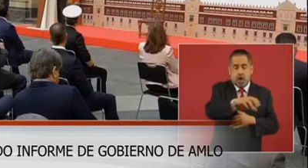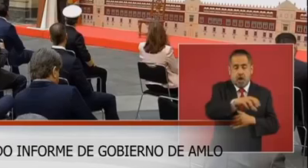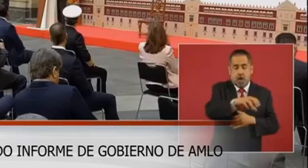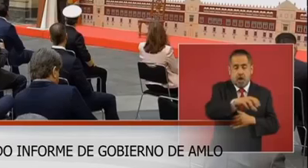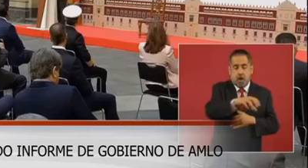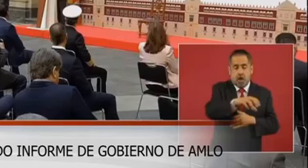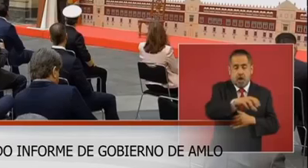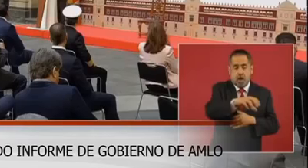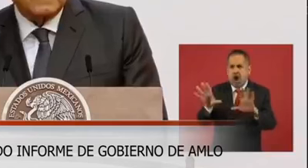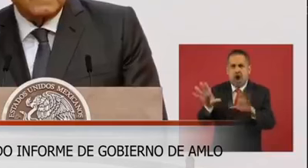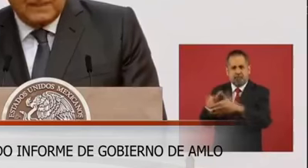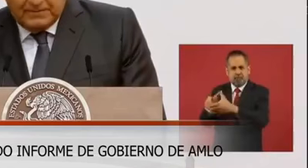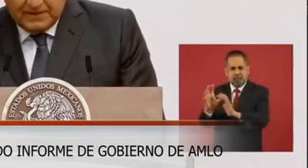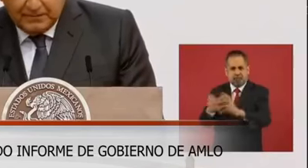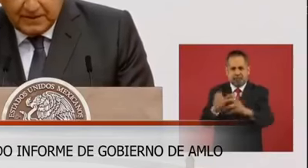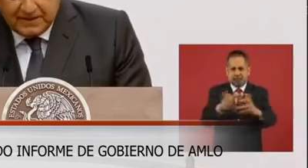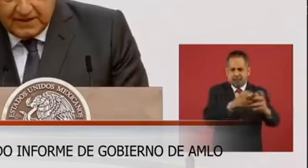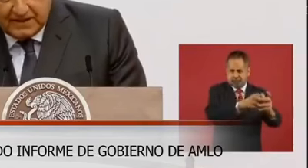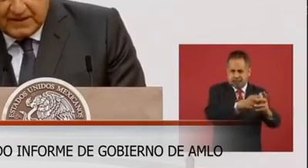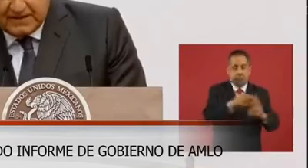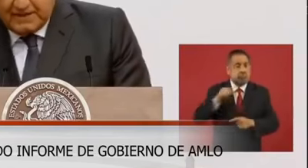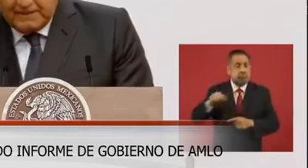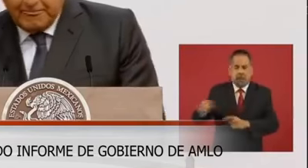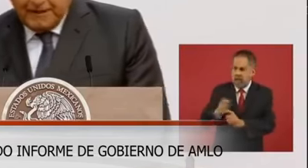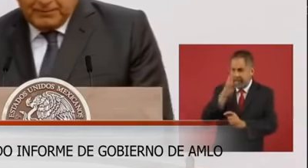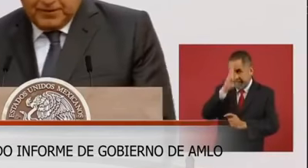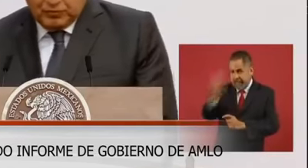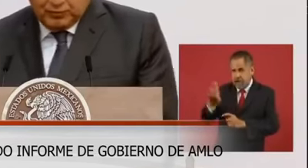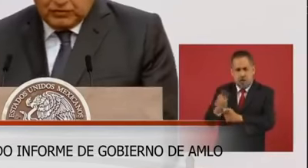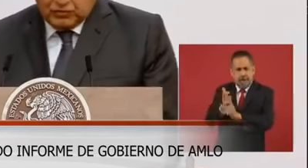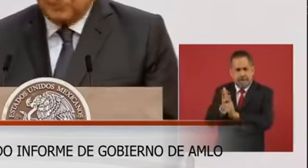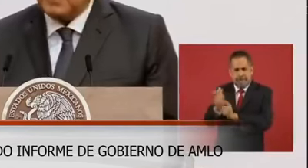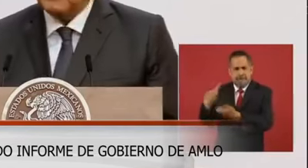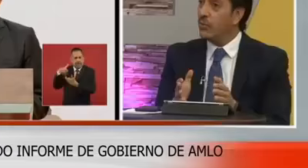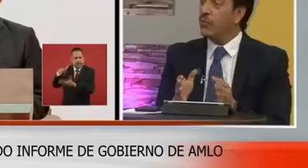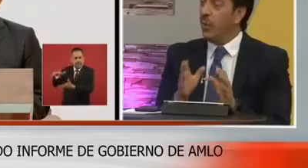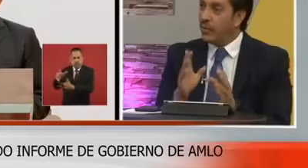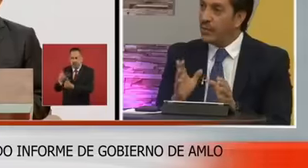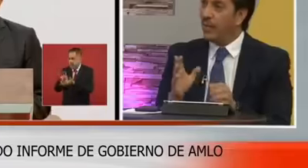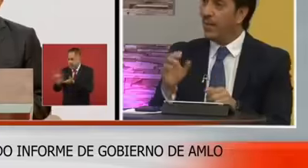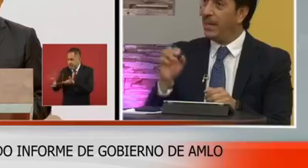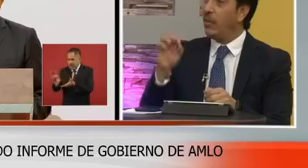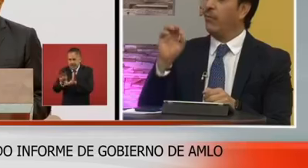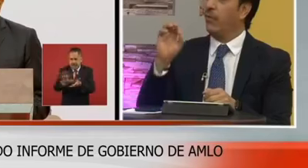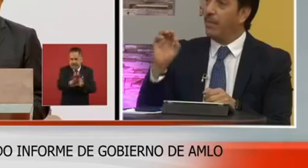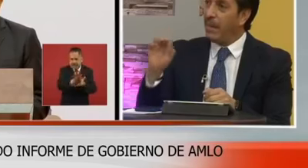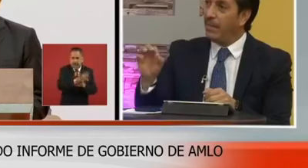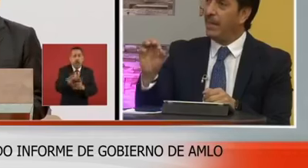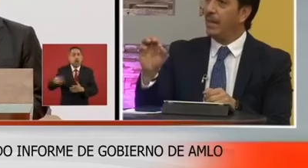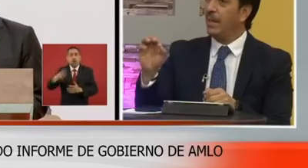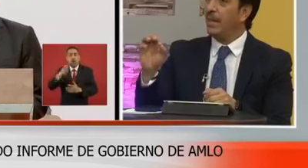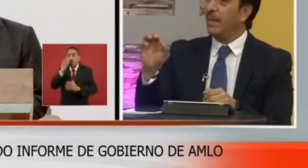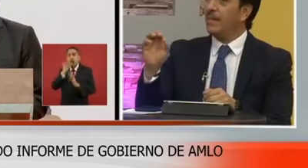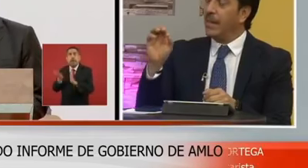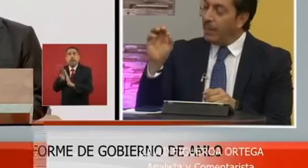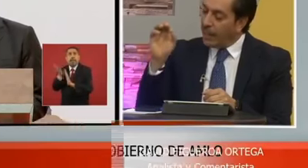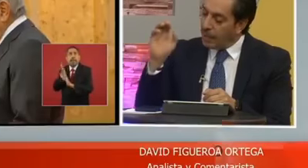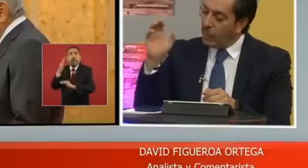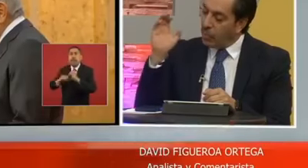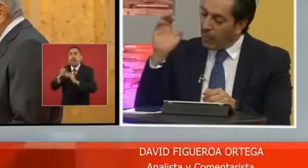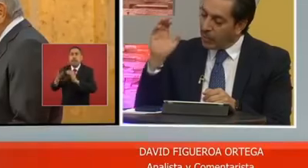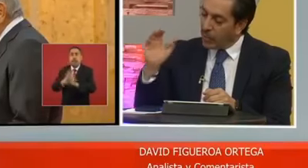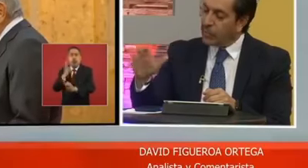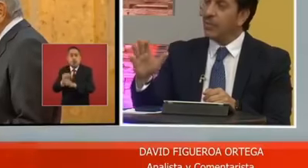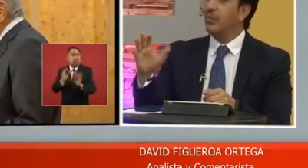los mexicanos es en la cuestión de empleo. ¿Sí? En estos dos primeros años, oficialmente o formalmente, se han